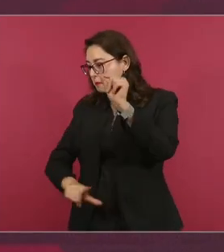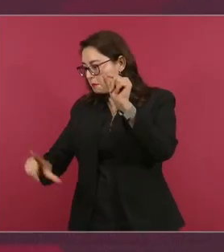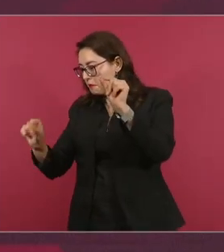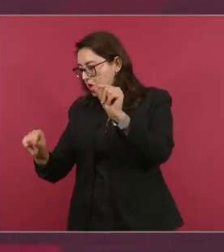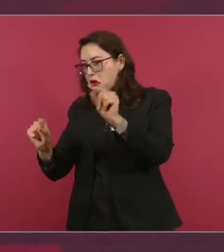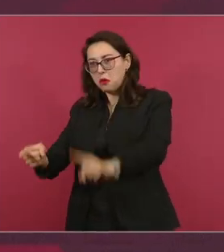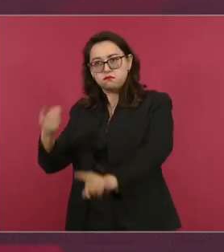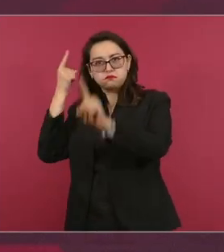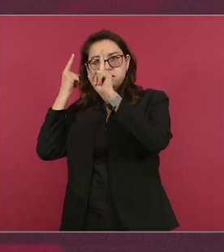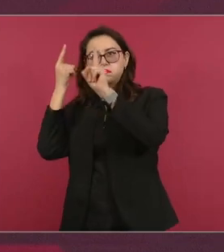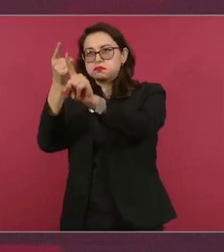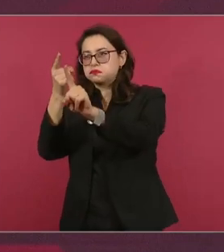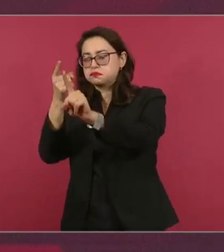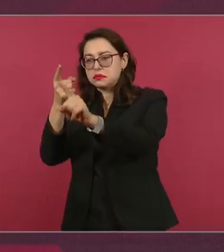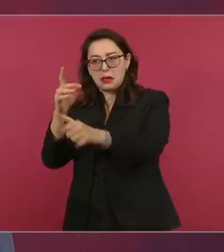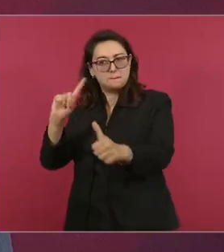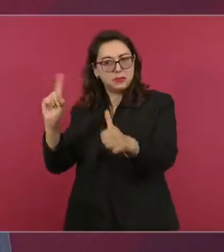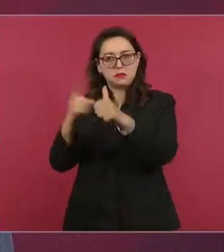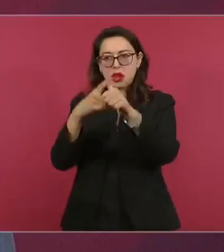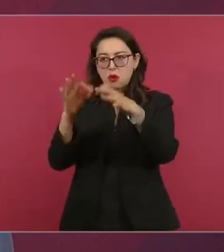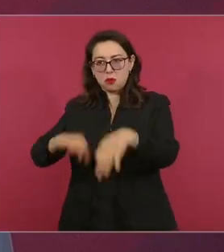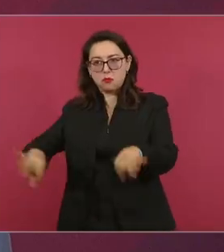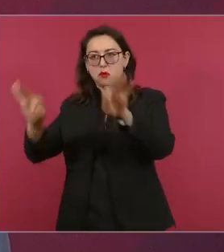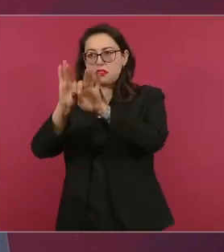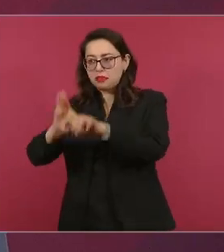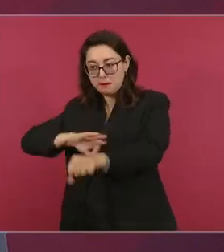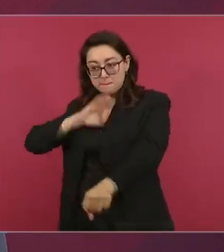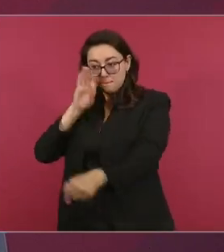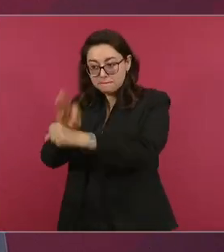la nación, se debe de hacer.